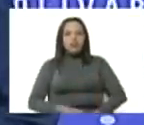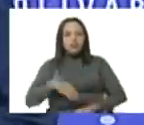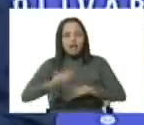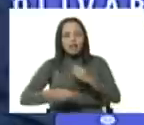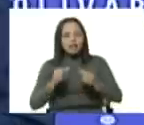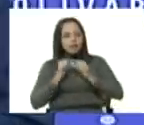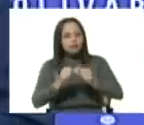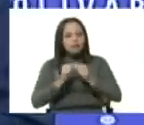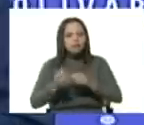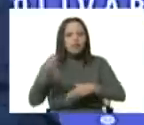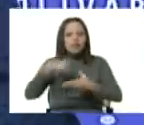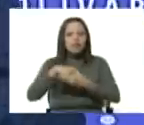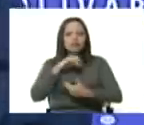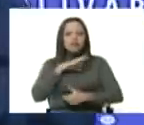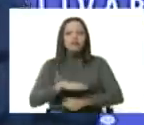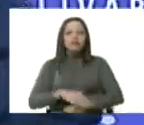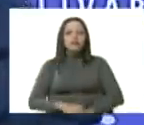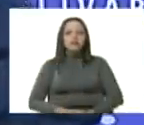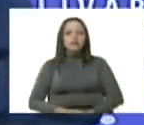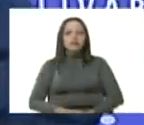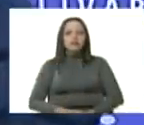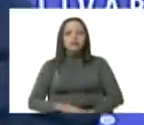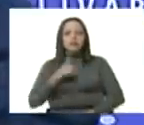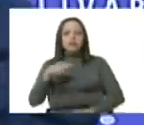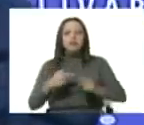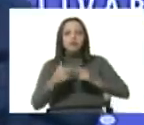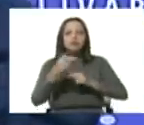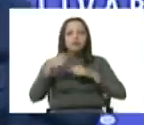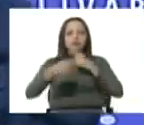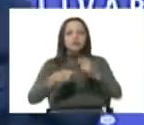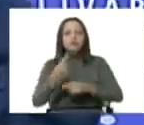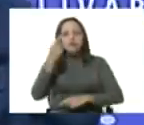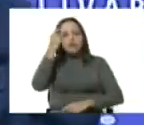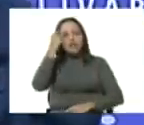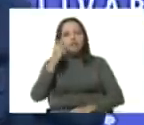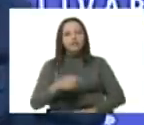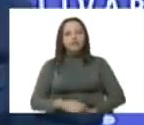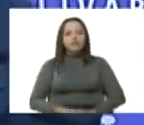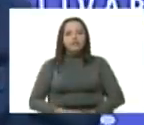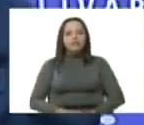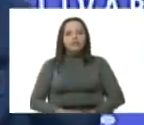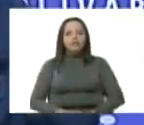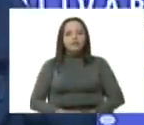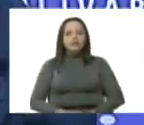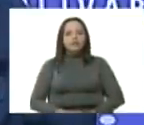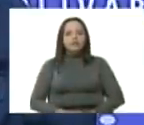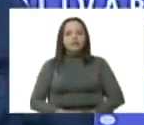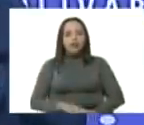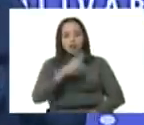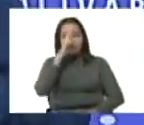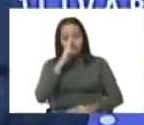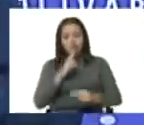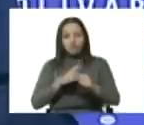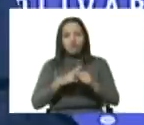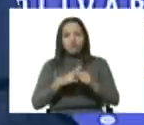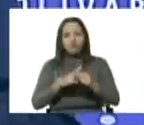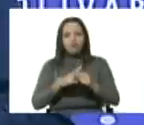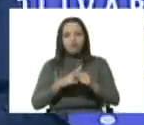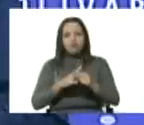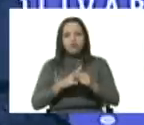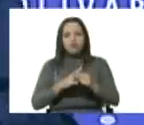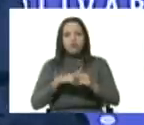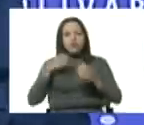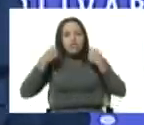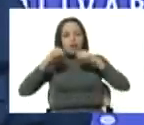histórico. Y por construir todos los días la honestidad en el ejercicio del